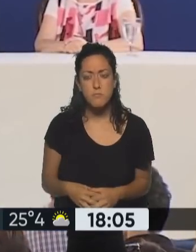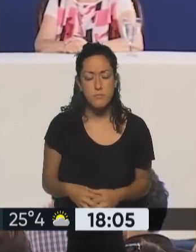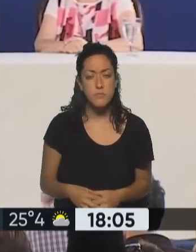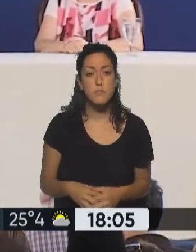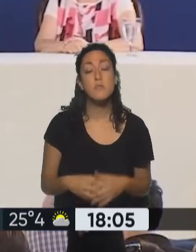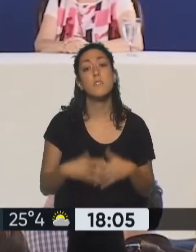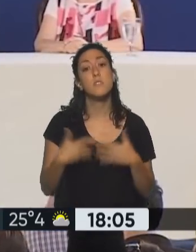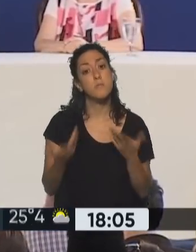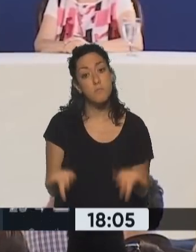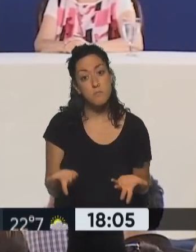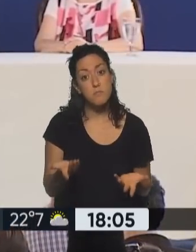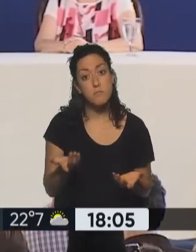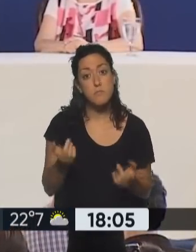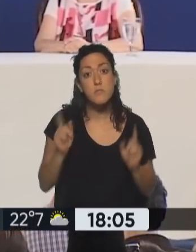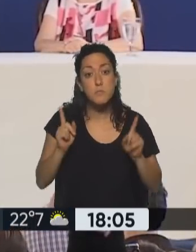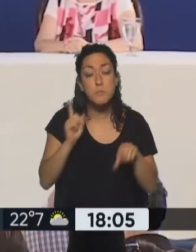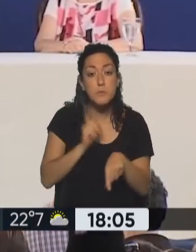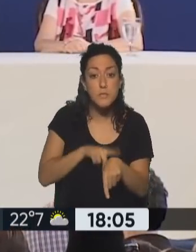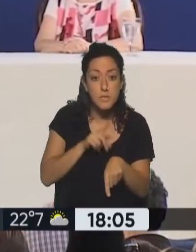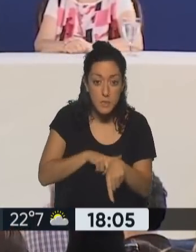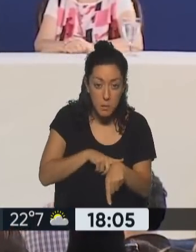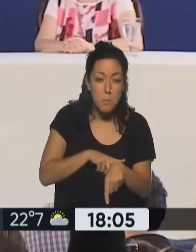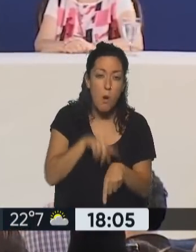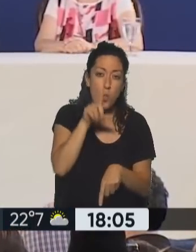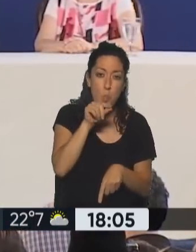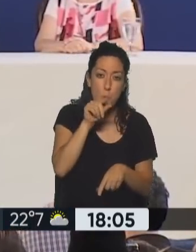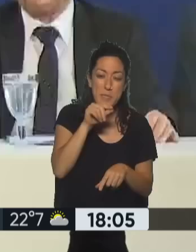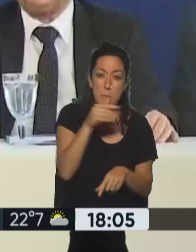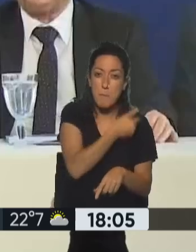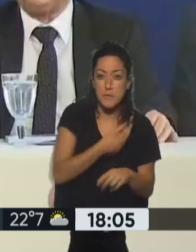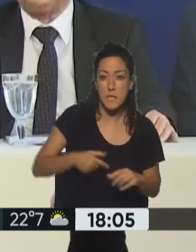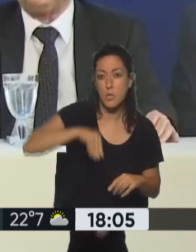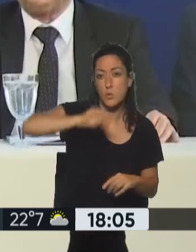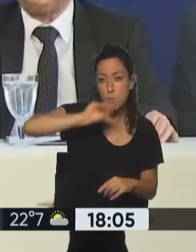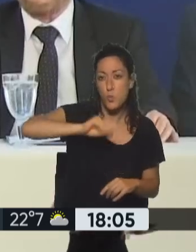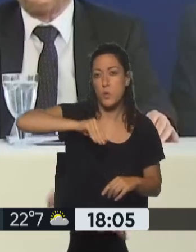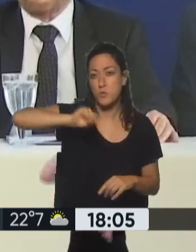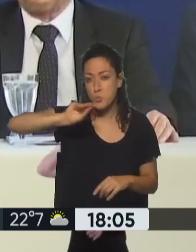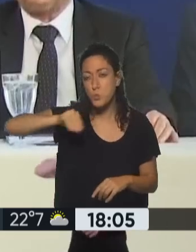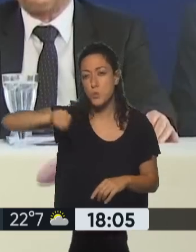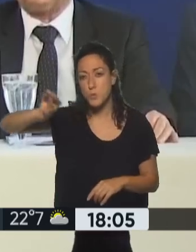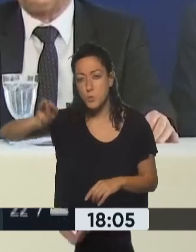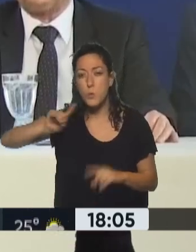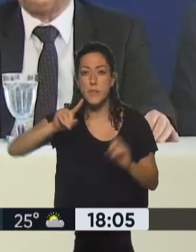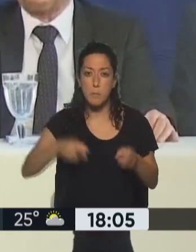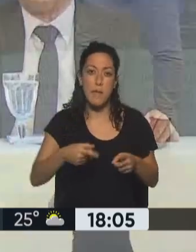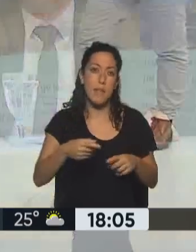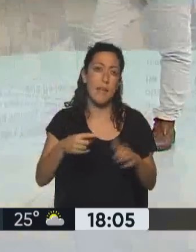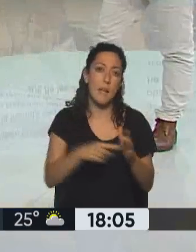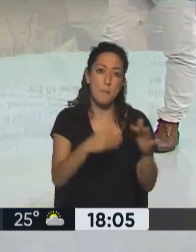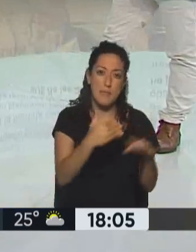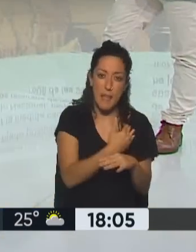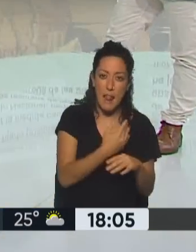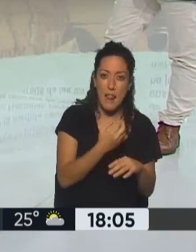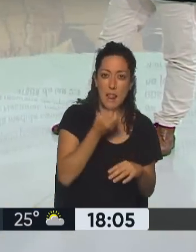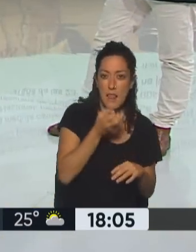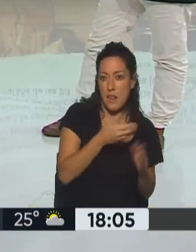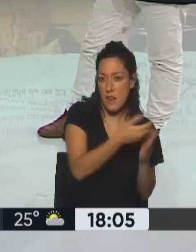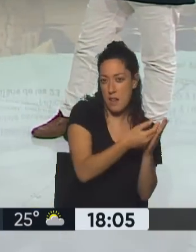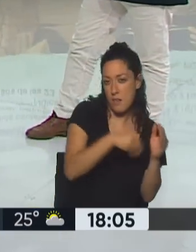y en el medio, mientras iban apareciendo el tuit del presidente y las declaraciones de Cava, el presidente de la